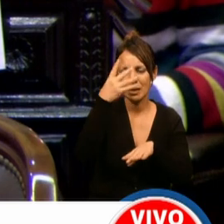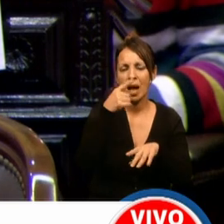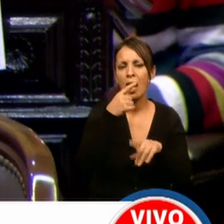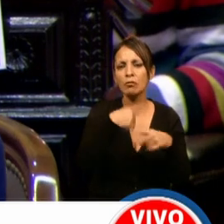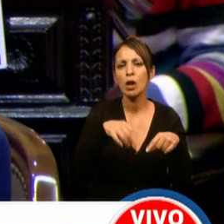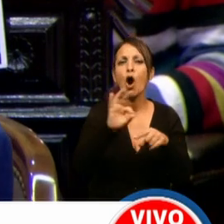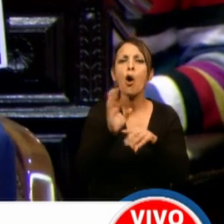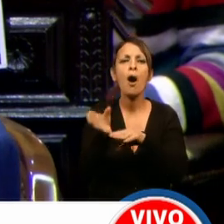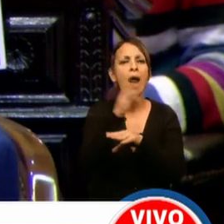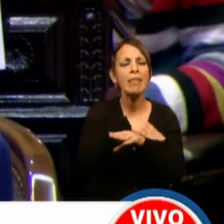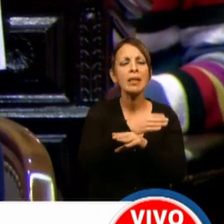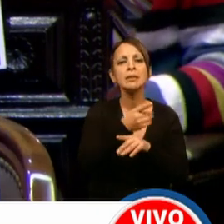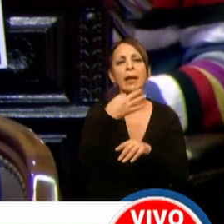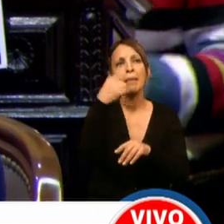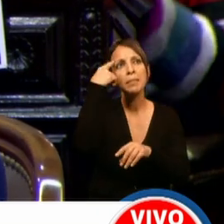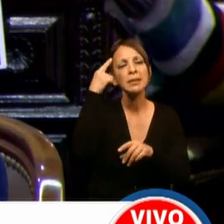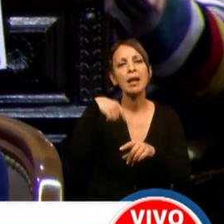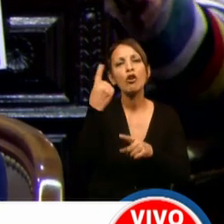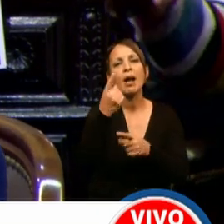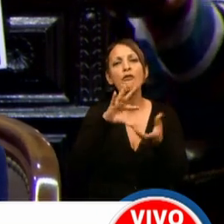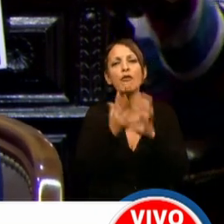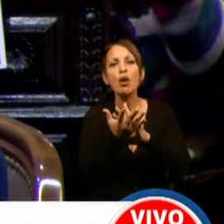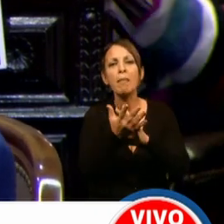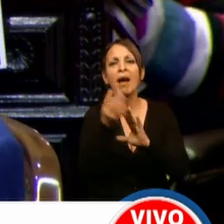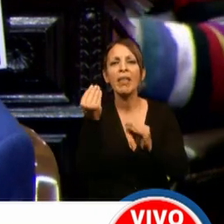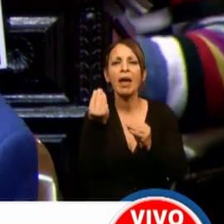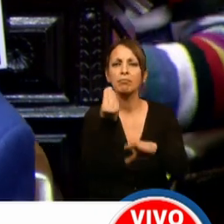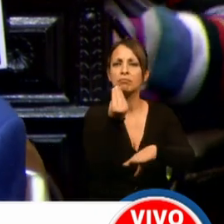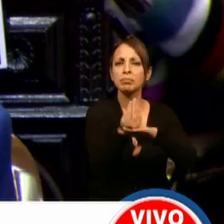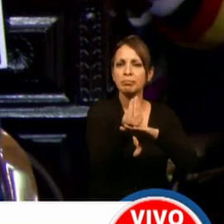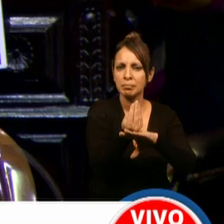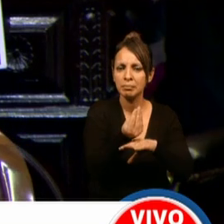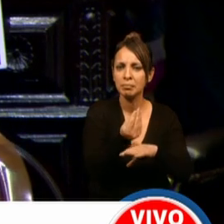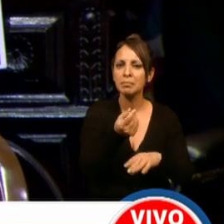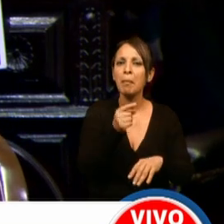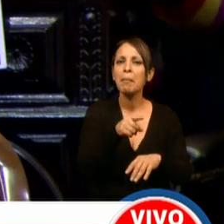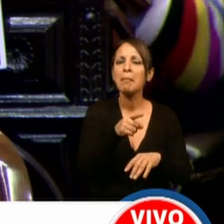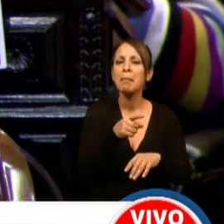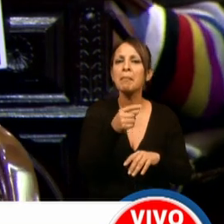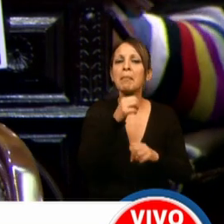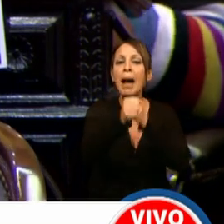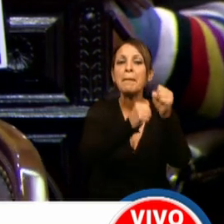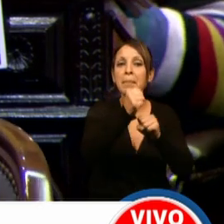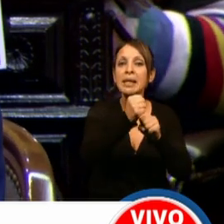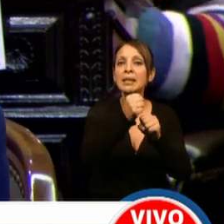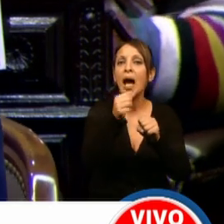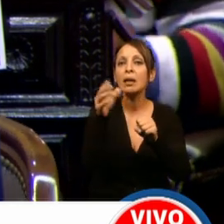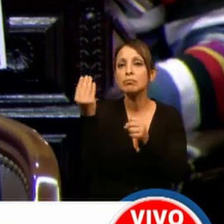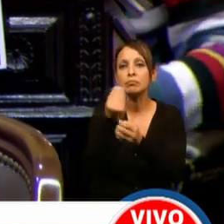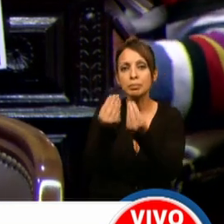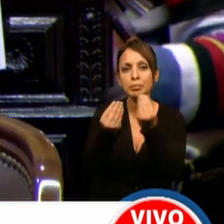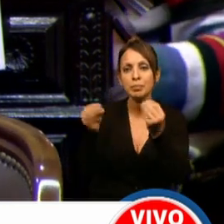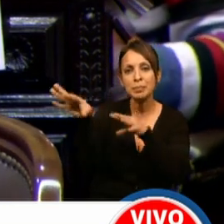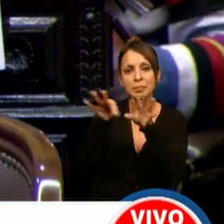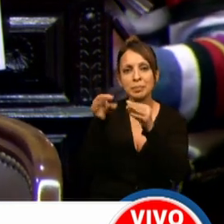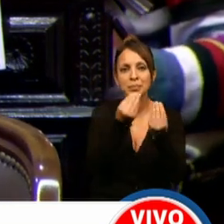pueden ir pensando creo yo para el futuro otro tipo de promociones también impositivas para los que adhieran este régimen pero a mí me